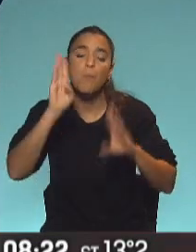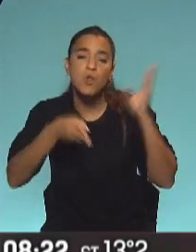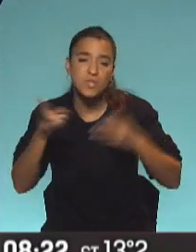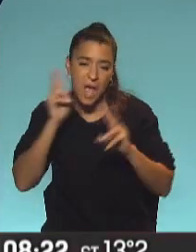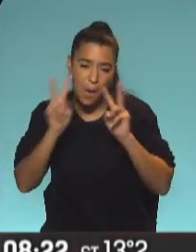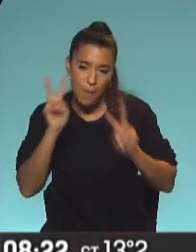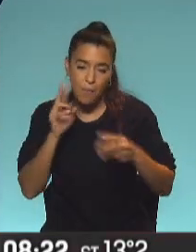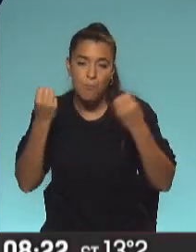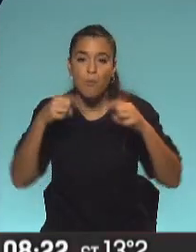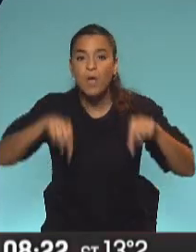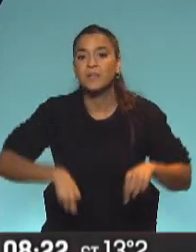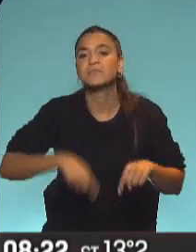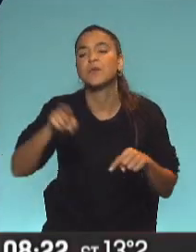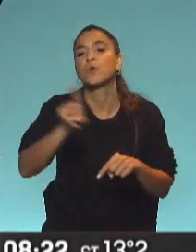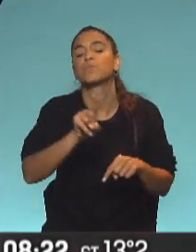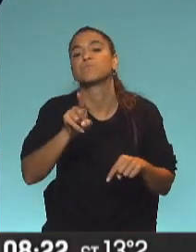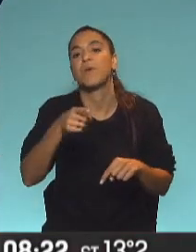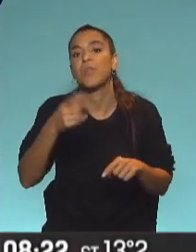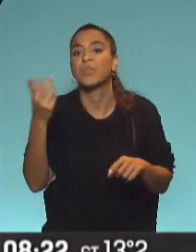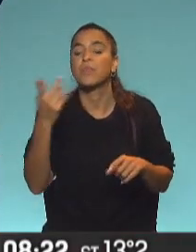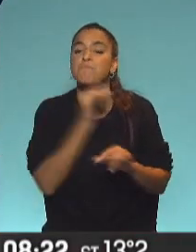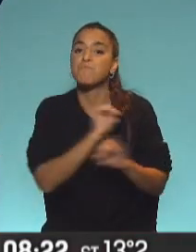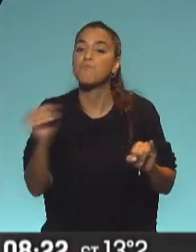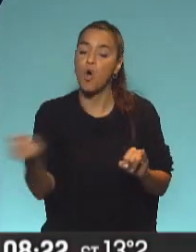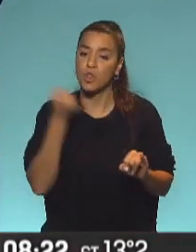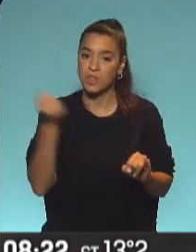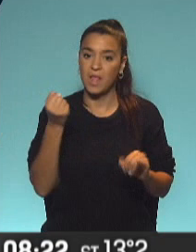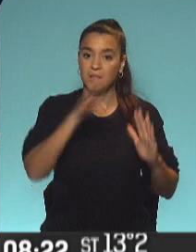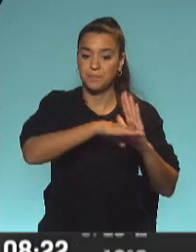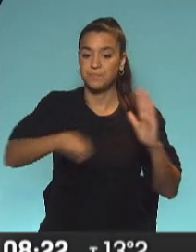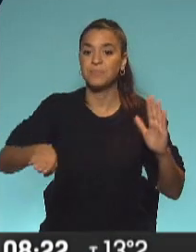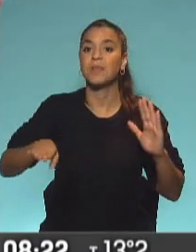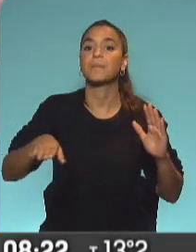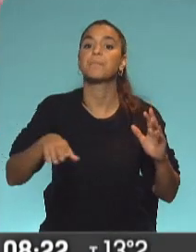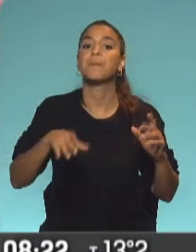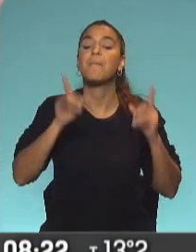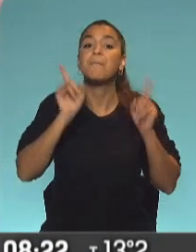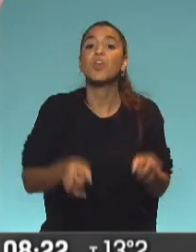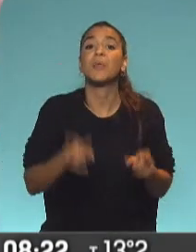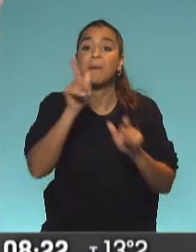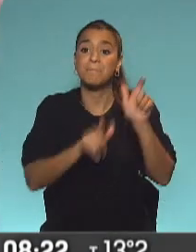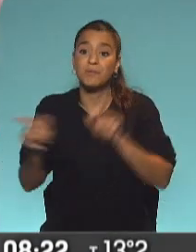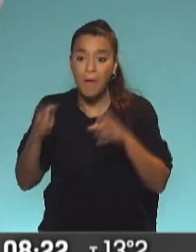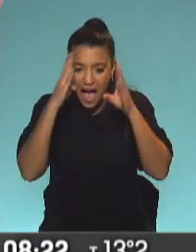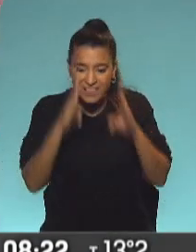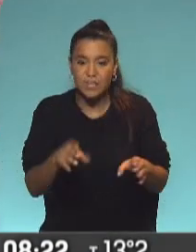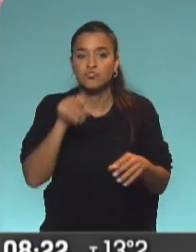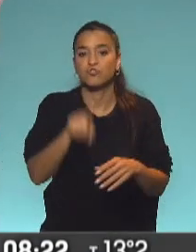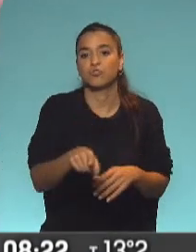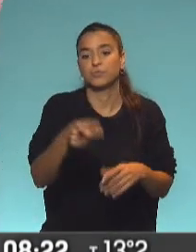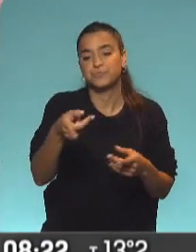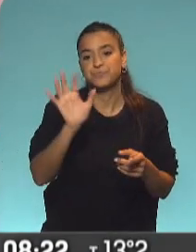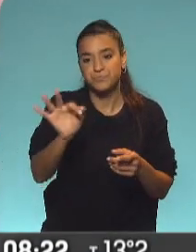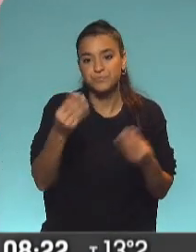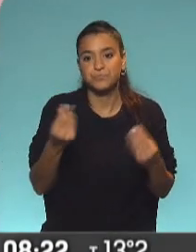porcentajes, Dale. porque este no es un dato menor, no es únicamente la ocupación de las camas, sino el personal disponible para atender las terapias intensivas. Vos sabés que los